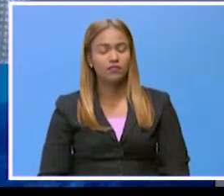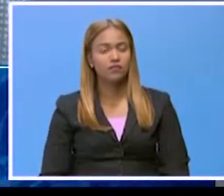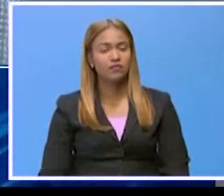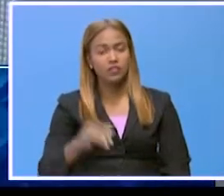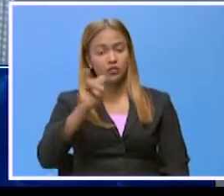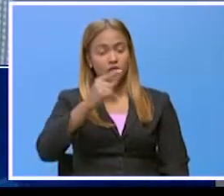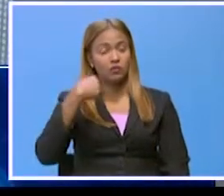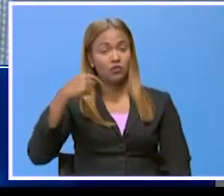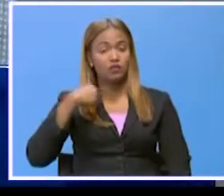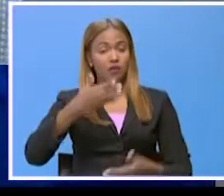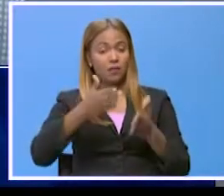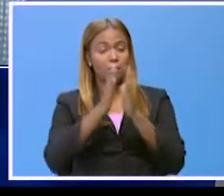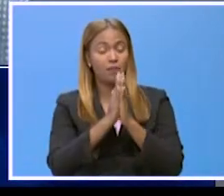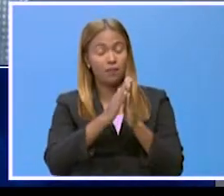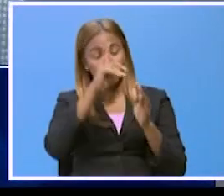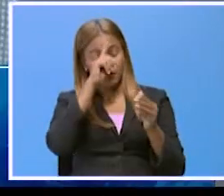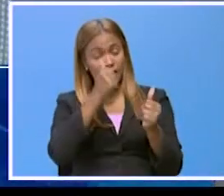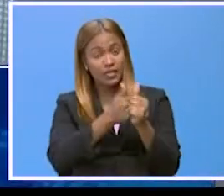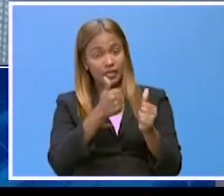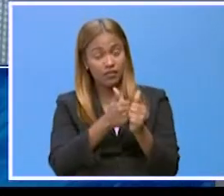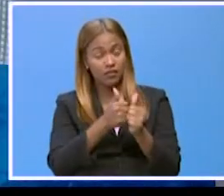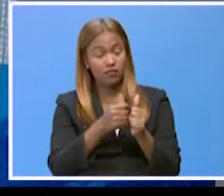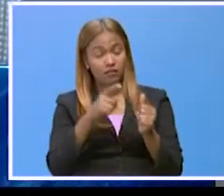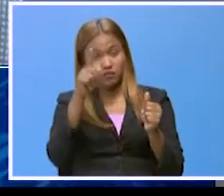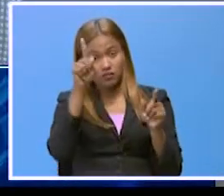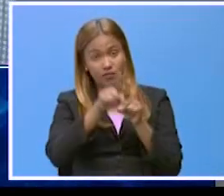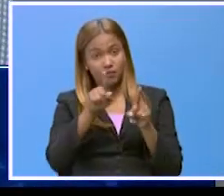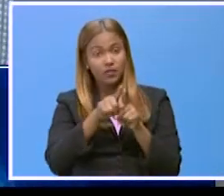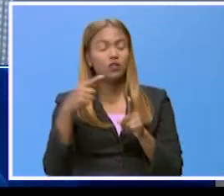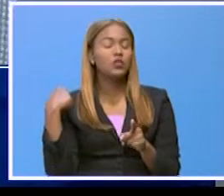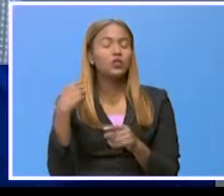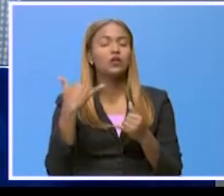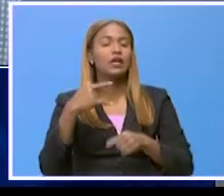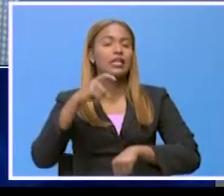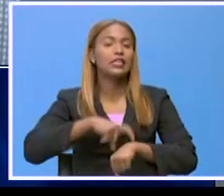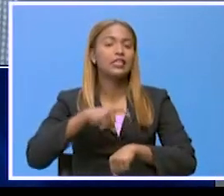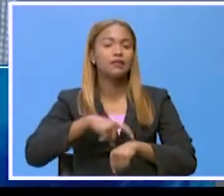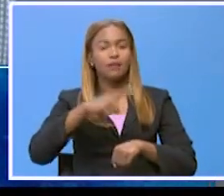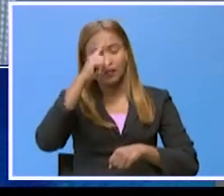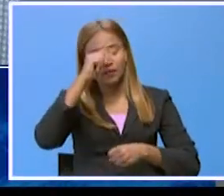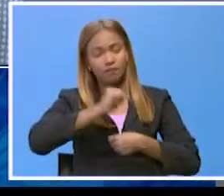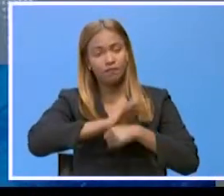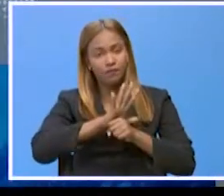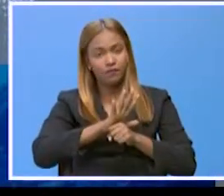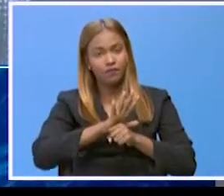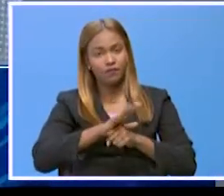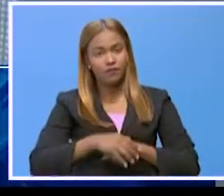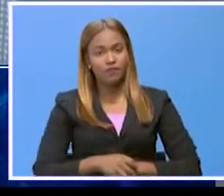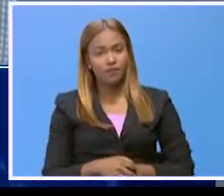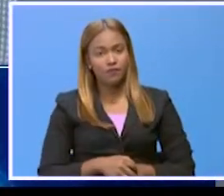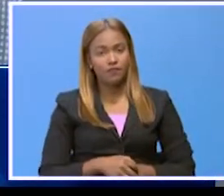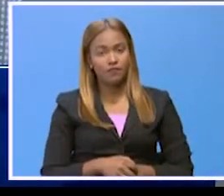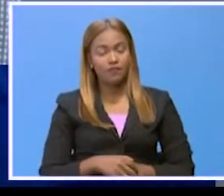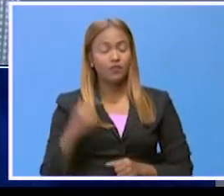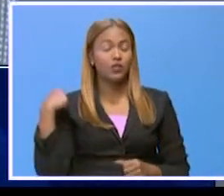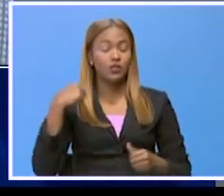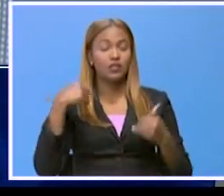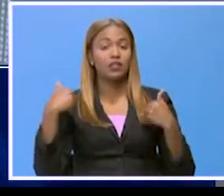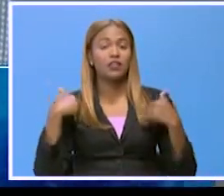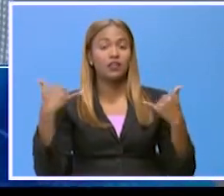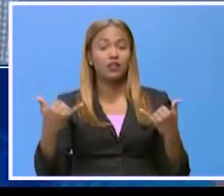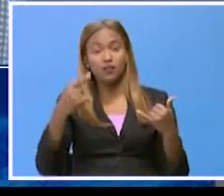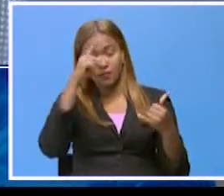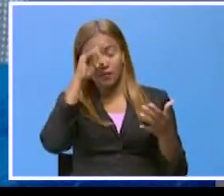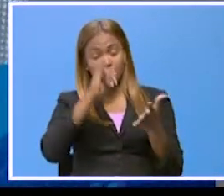con moderación y sobre todo que estaba en un tiempo de es pandemia tenemos al escoba y